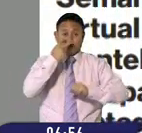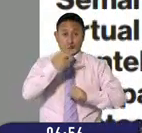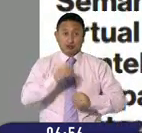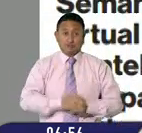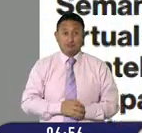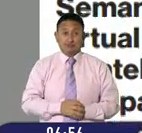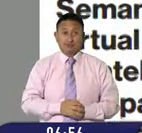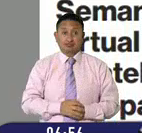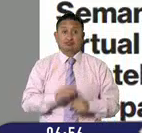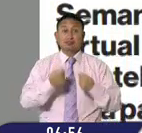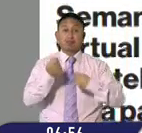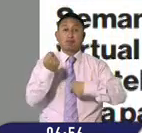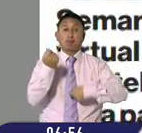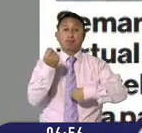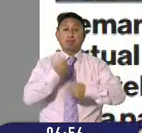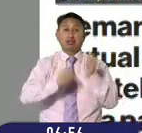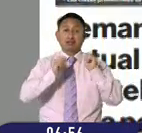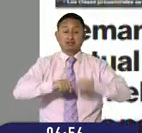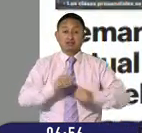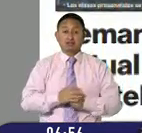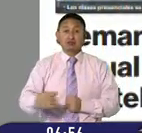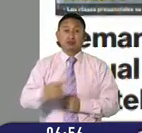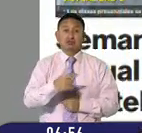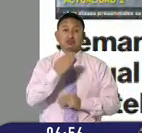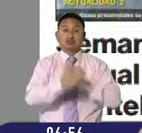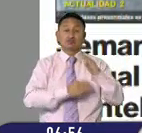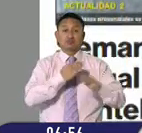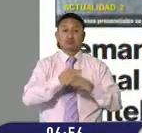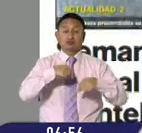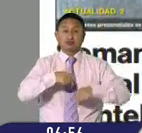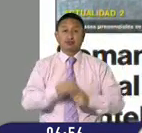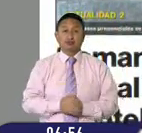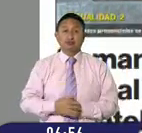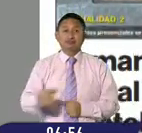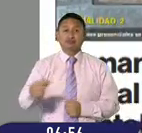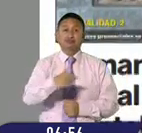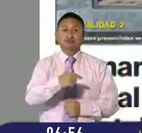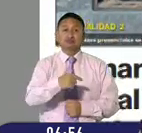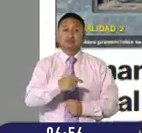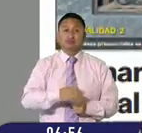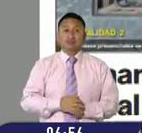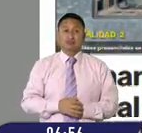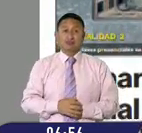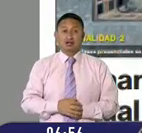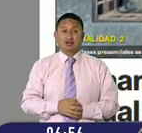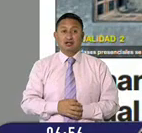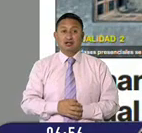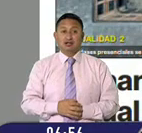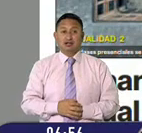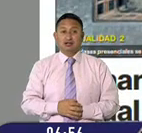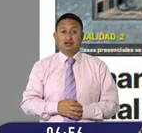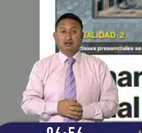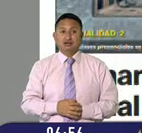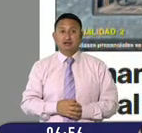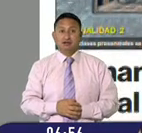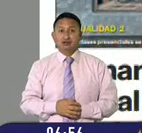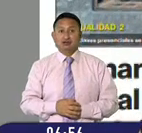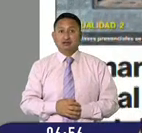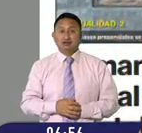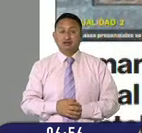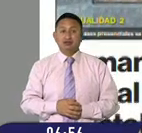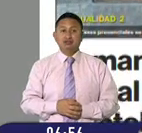rompe récord en el mundo. Esos son los títulos del Diario El Comercio. Usted lo puede solicitar en nuestro país, en los principales sitios